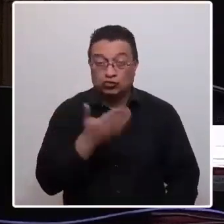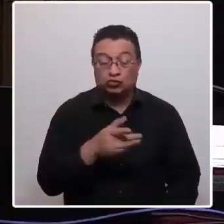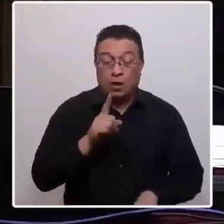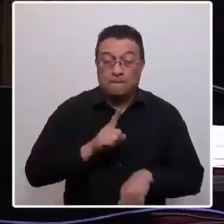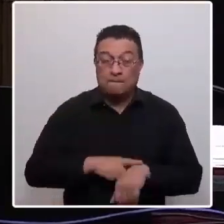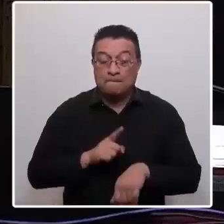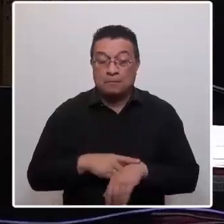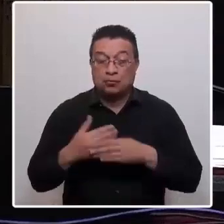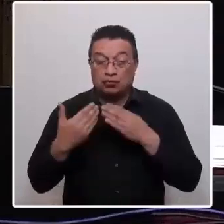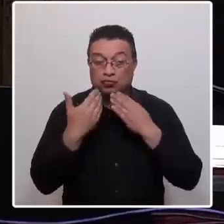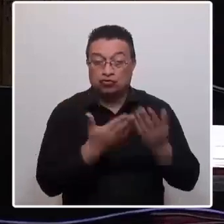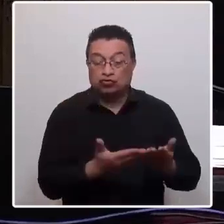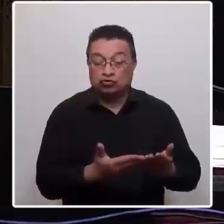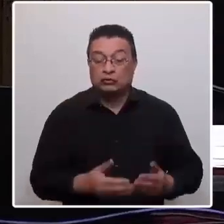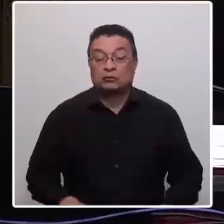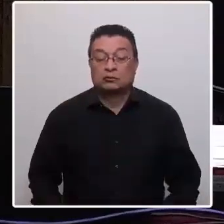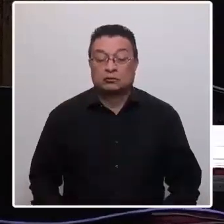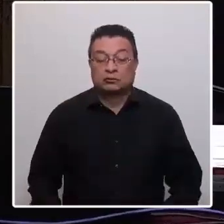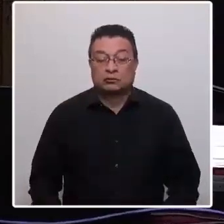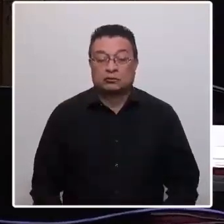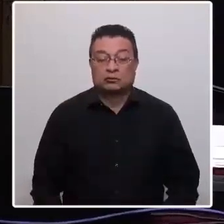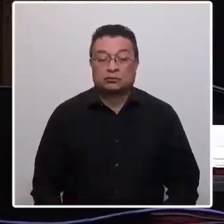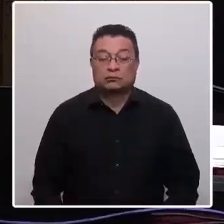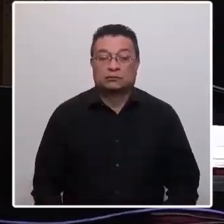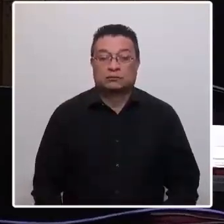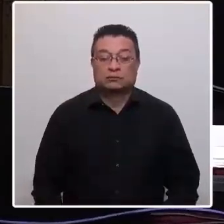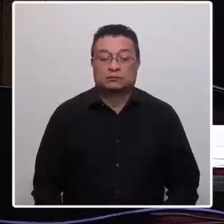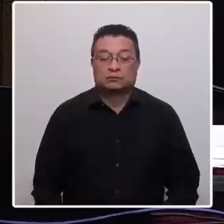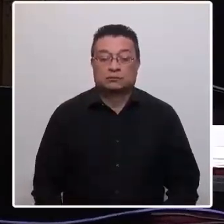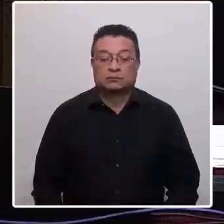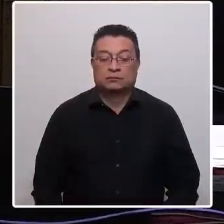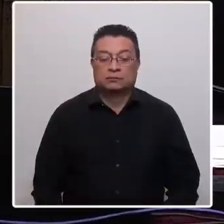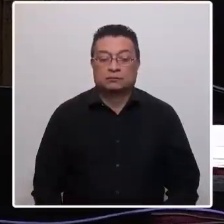minutos al señor Monkeberg. Ojalá que sea así.